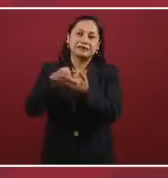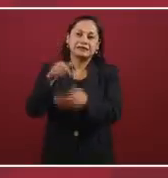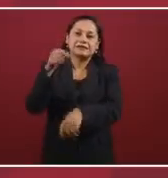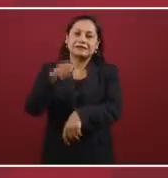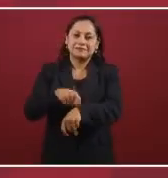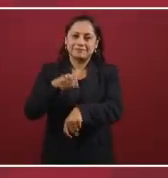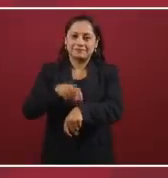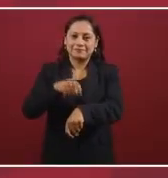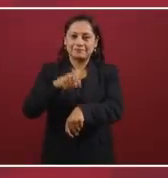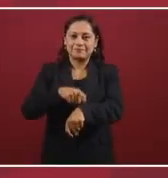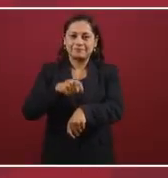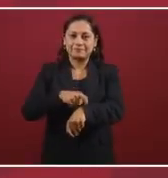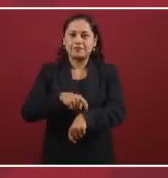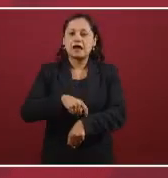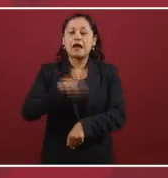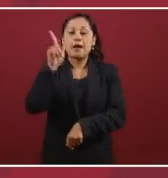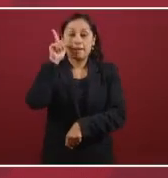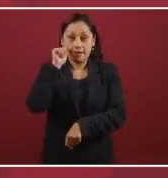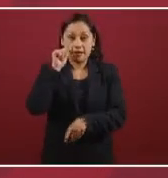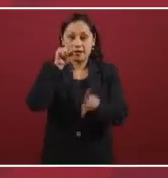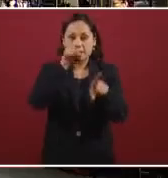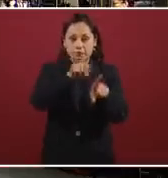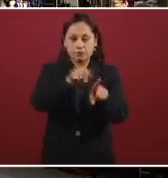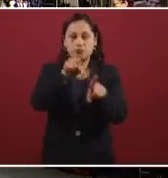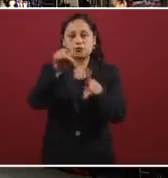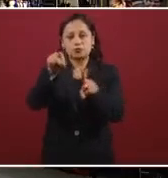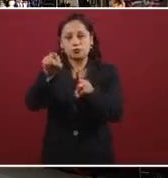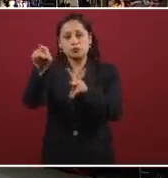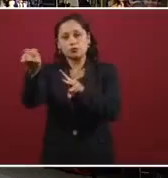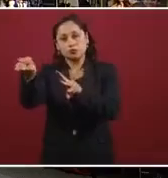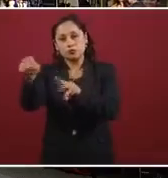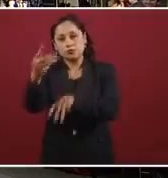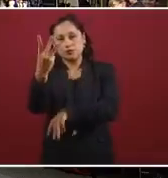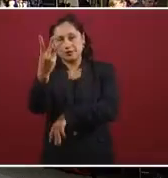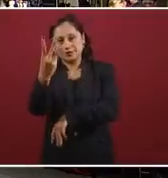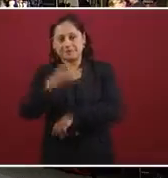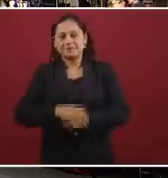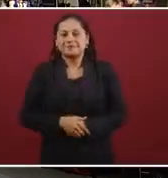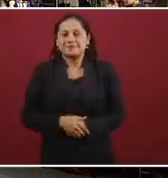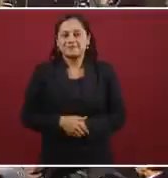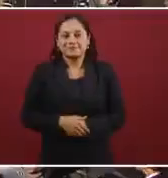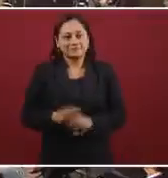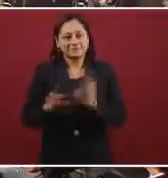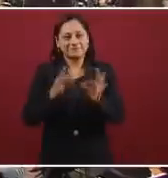Mañana quedas tú, tú y tú, tres. Bueno, ya está.